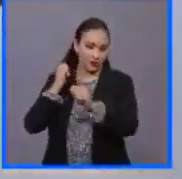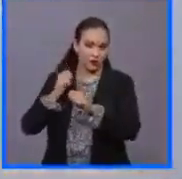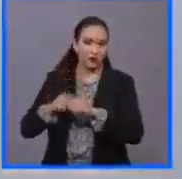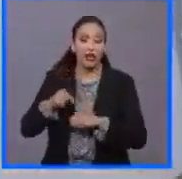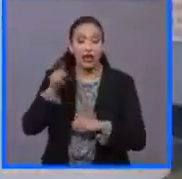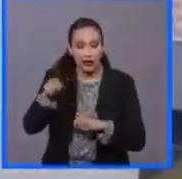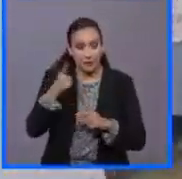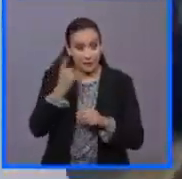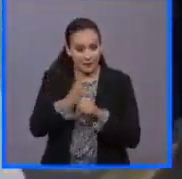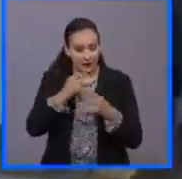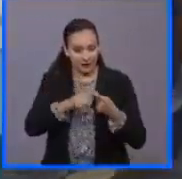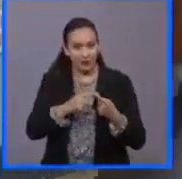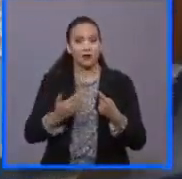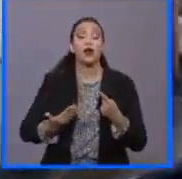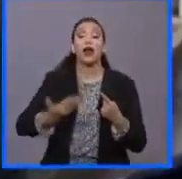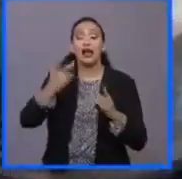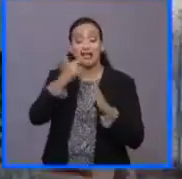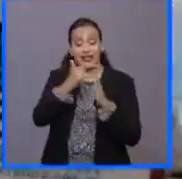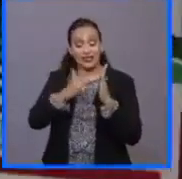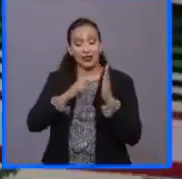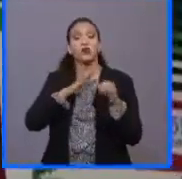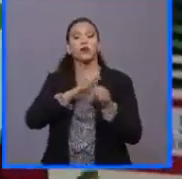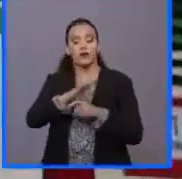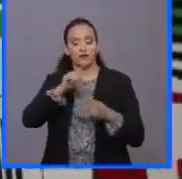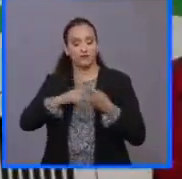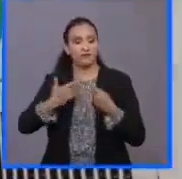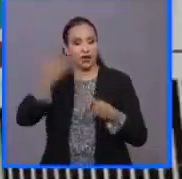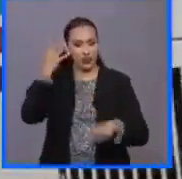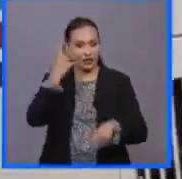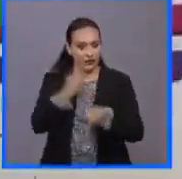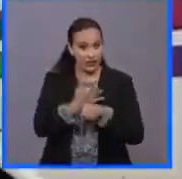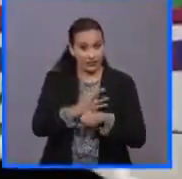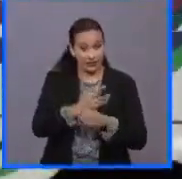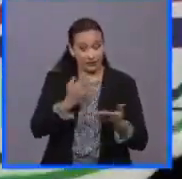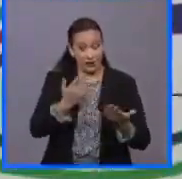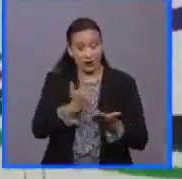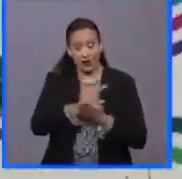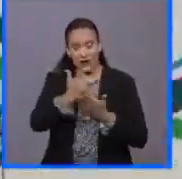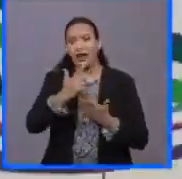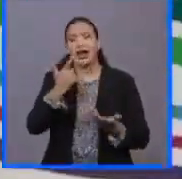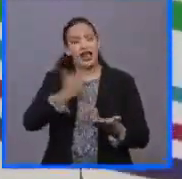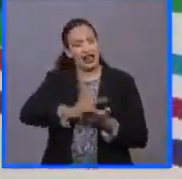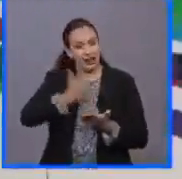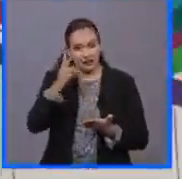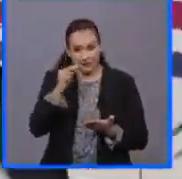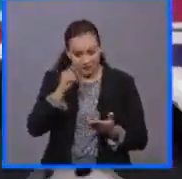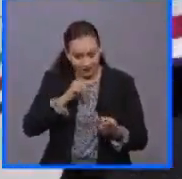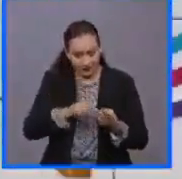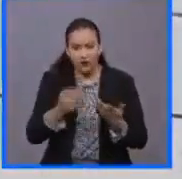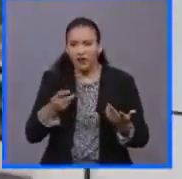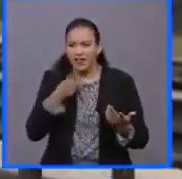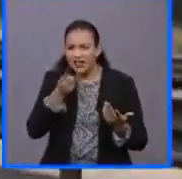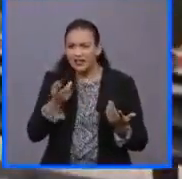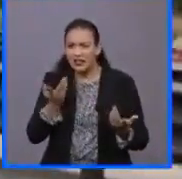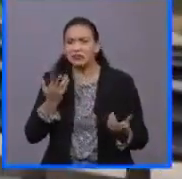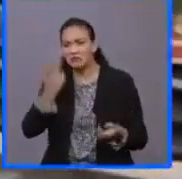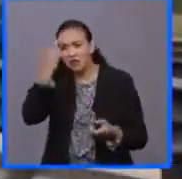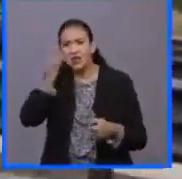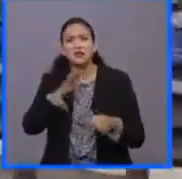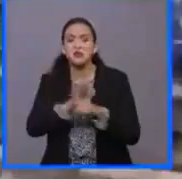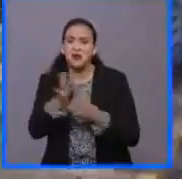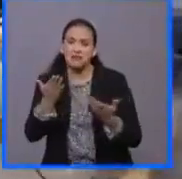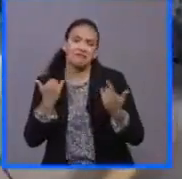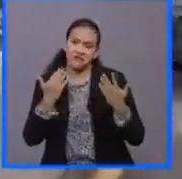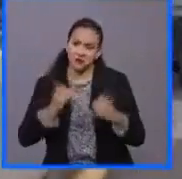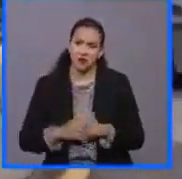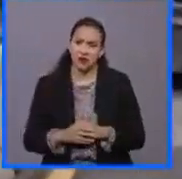no haber sido condenado por delito doloso. Explicó que no existían bases objetivas para determinar que este